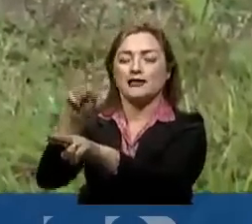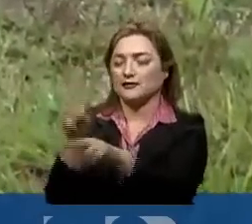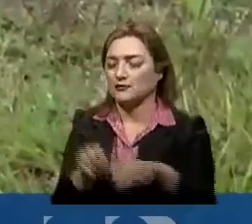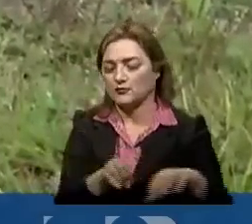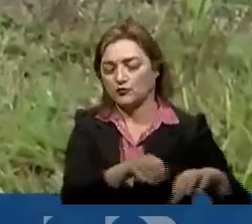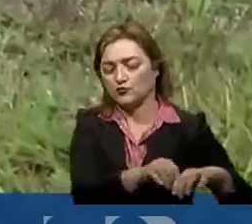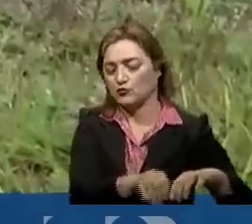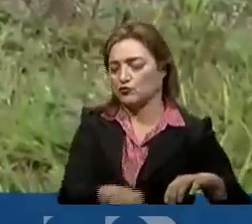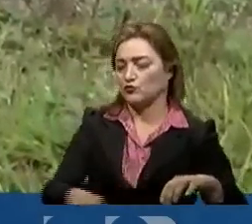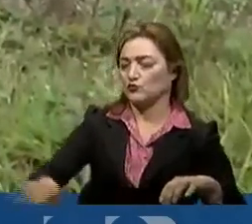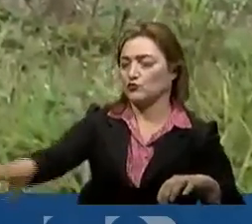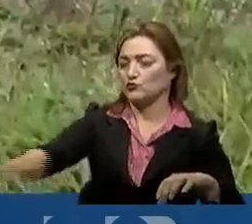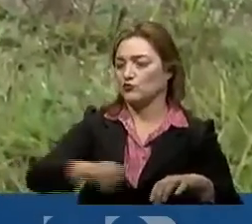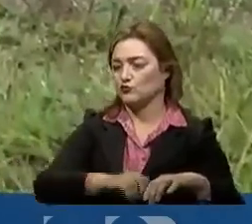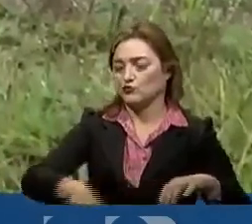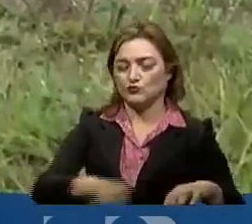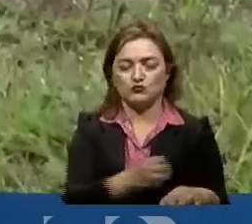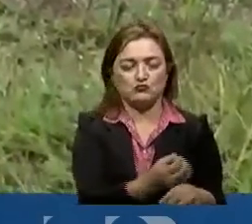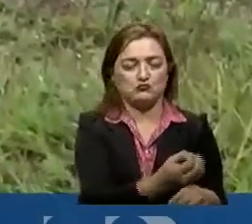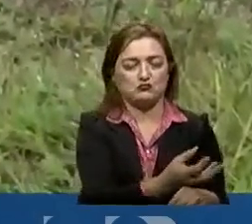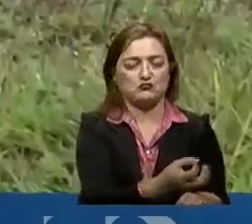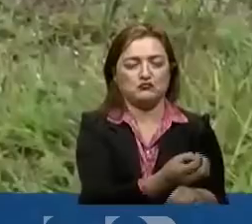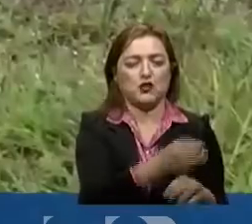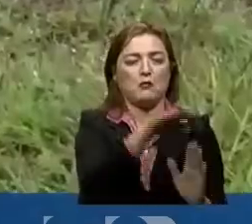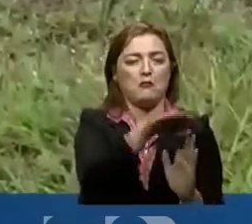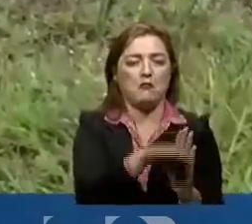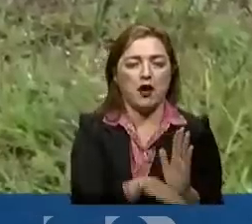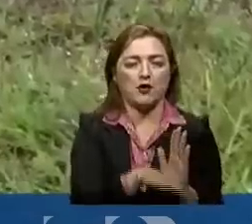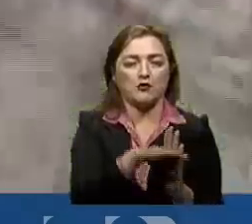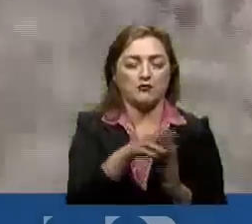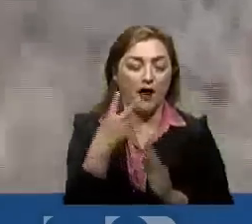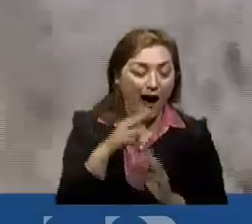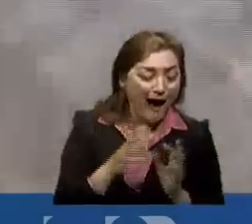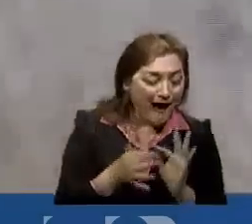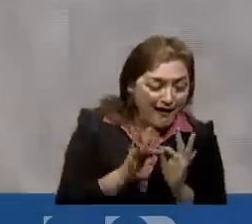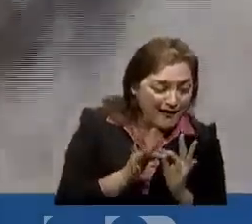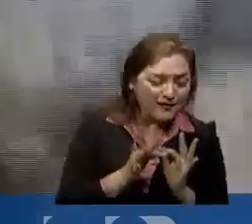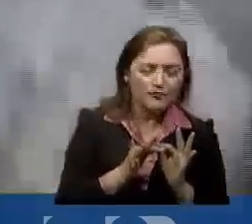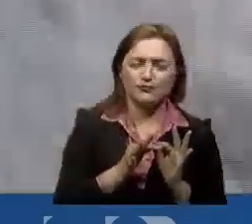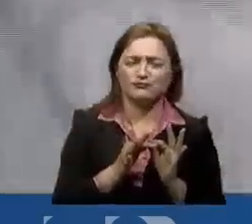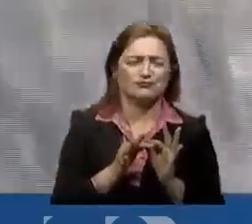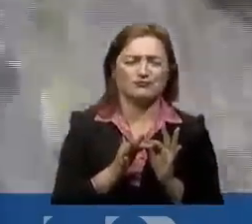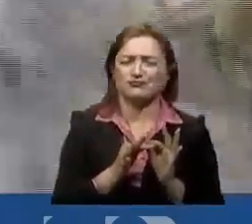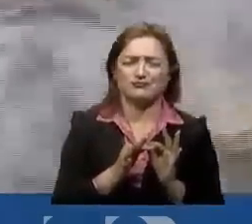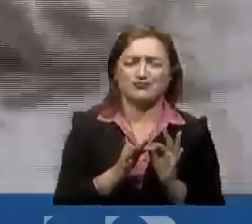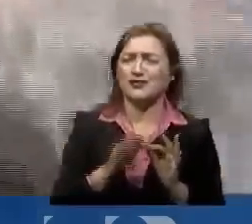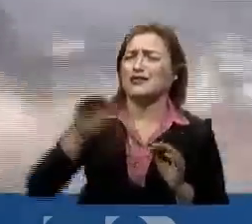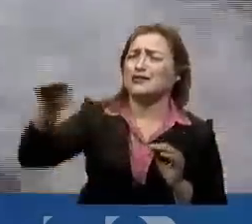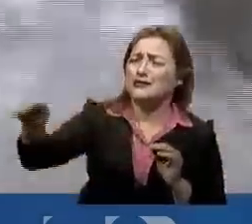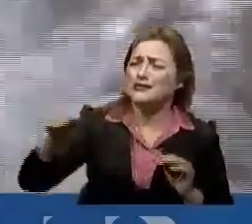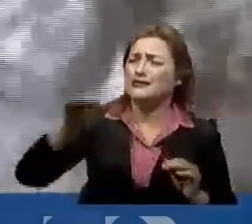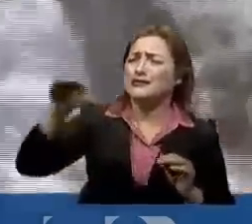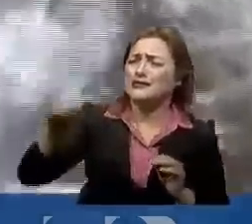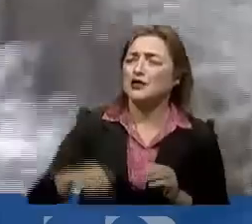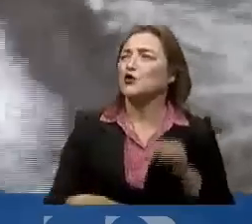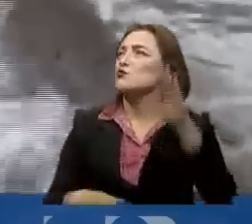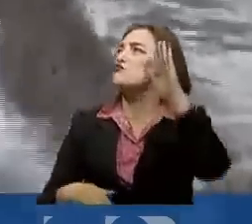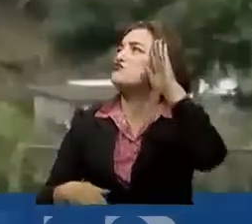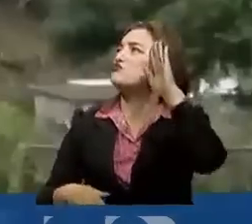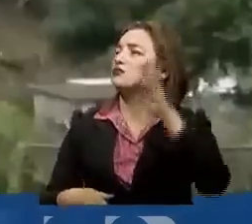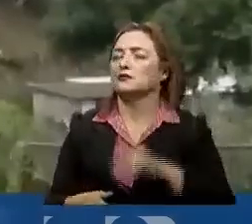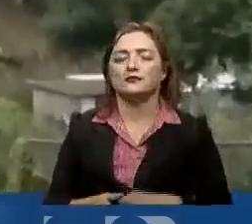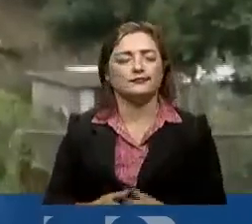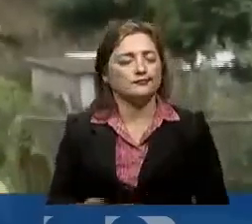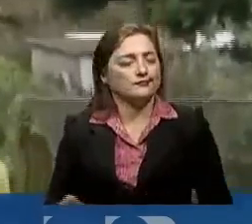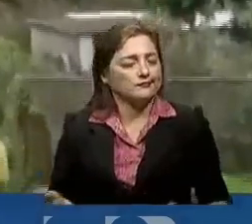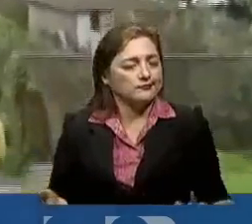noche sin tener alguna solución. Hemos solicitado, hemos oficiado, pero realmente no nos han dado oídos. A nosotros como gobierno parroquial,